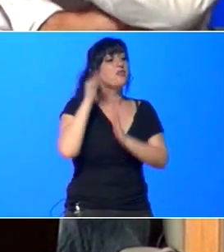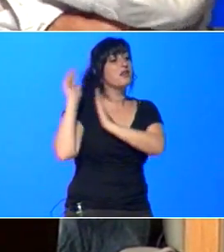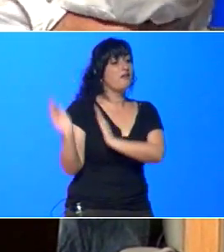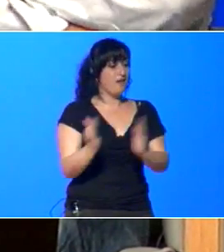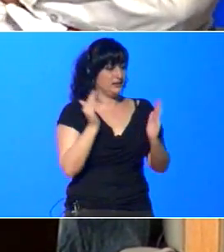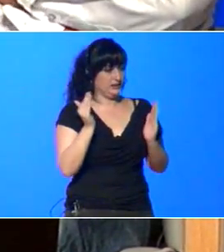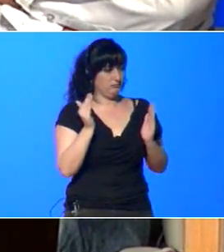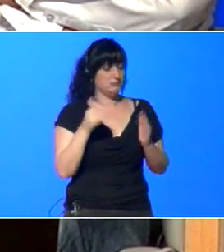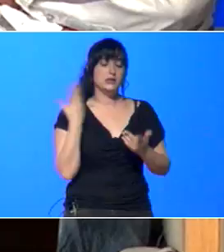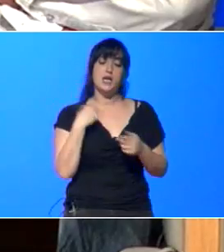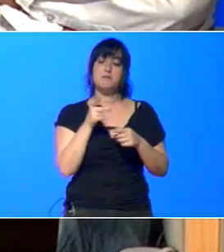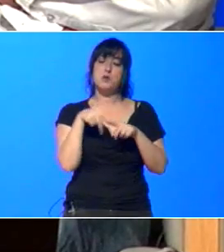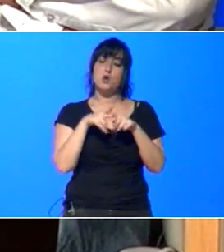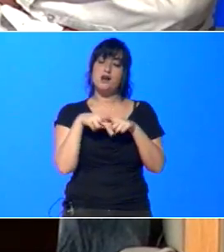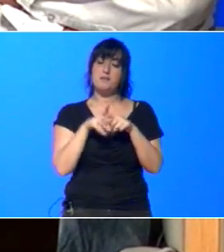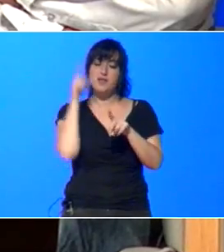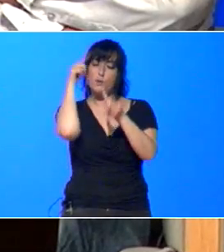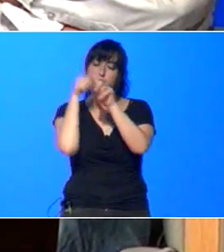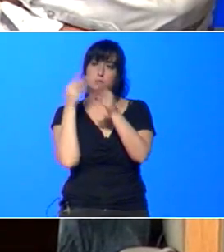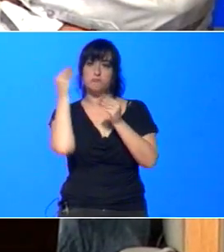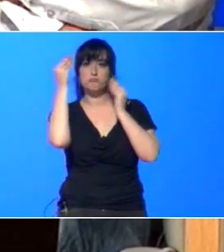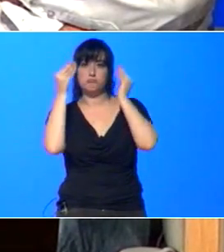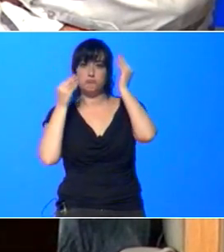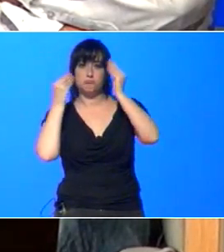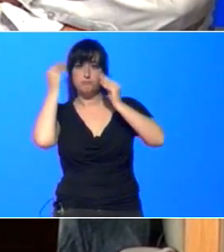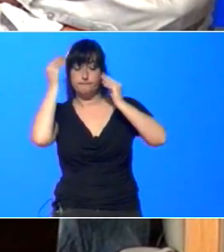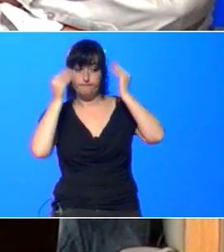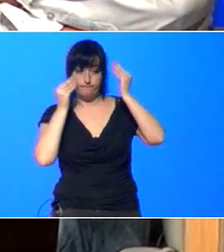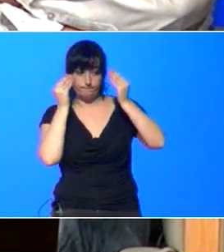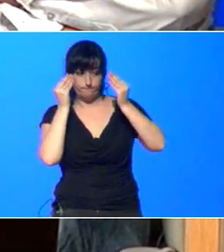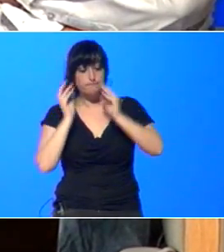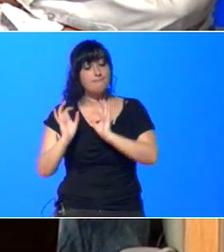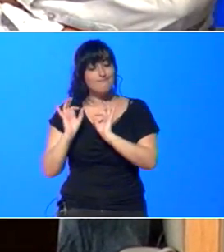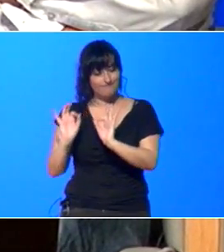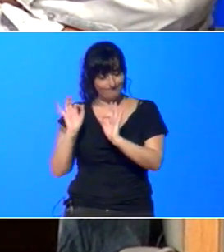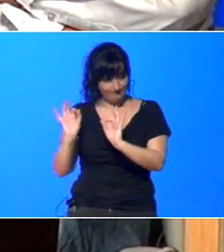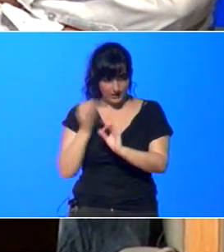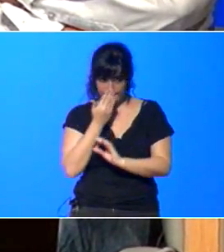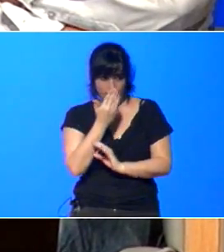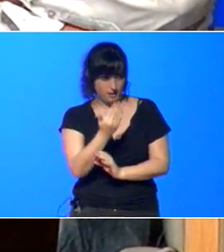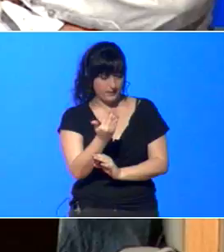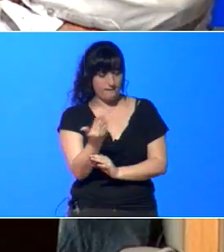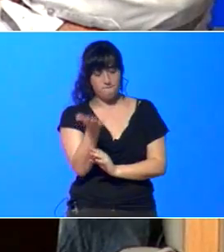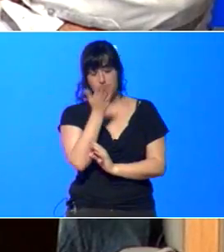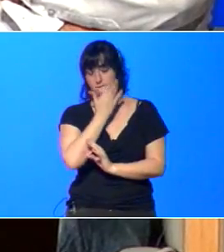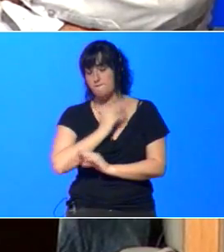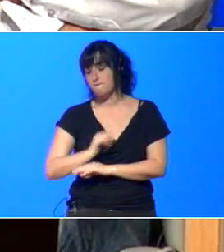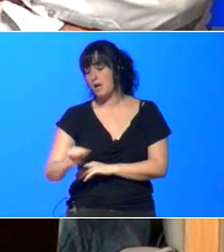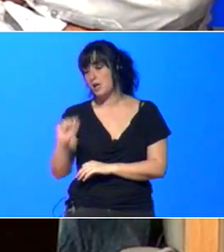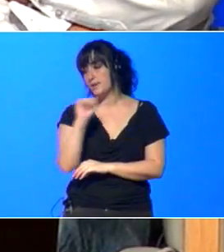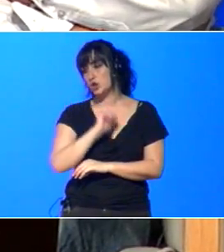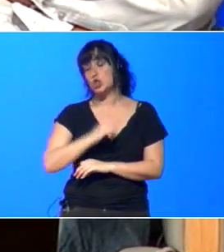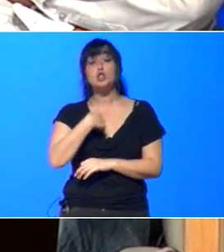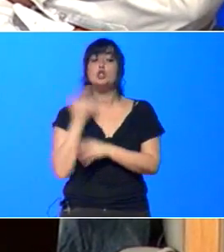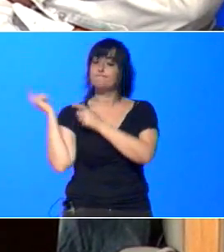de reflexión. La herramienta de reflexión, sinceramente, era una preciosidad. Yo no os he podido traer, por respeto